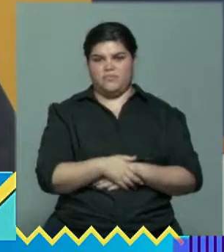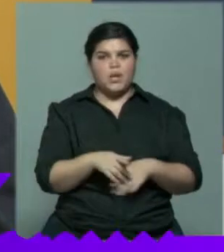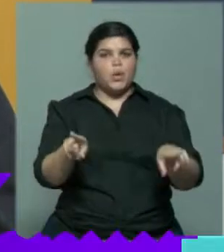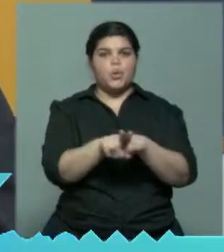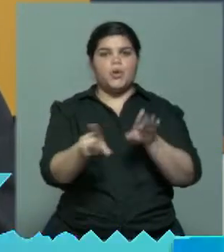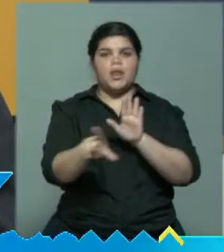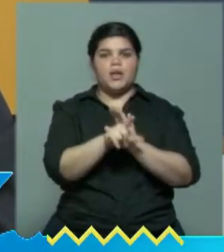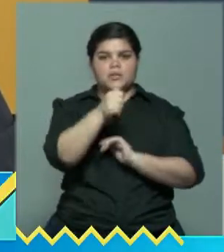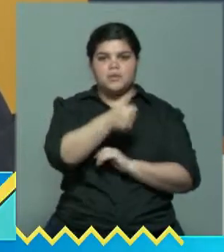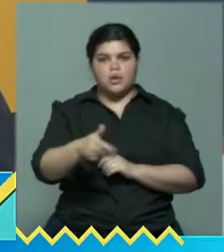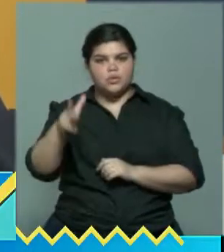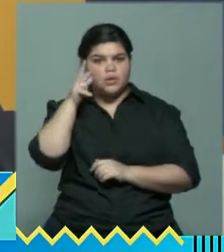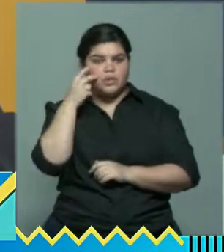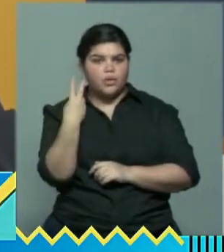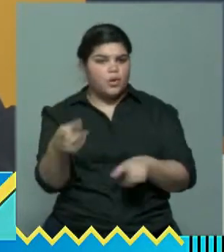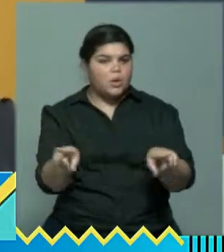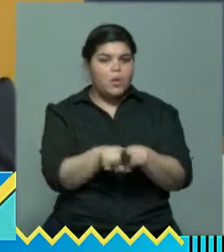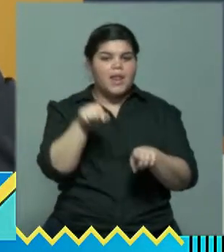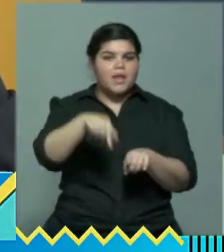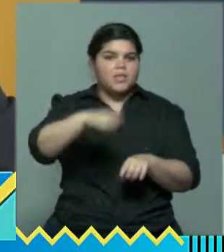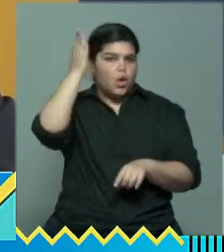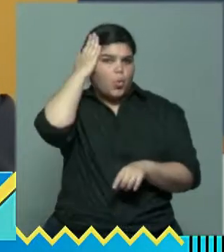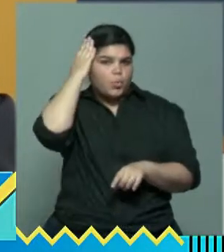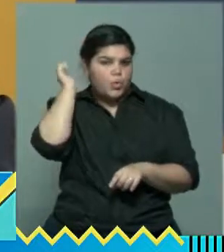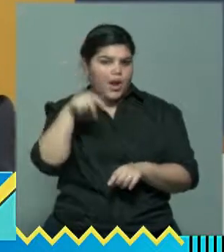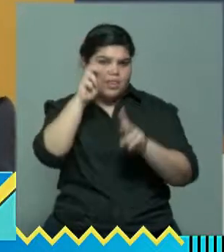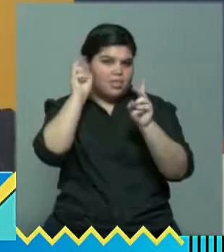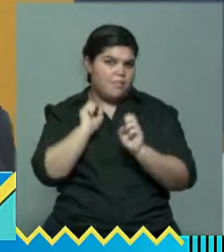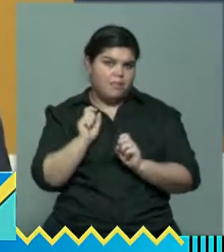ley 6082. Es un tema cultural, pero mientras tanto